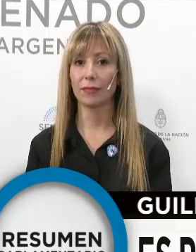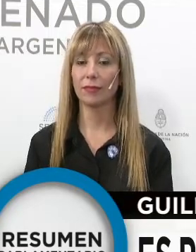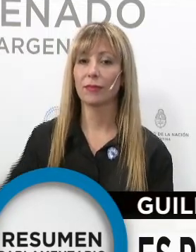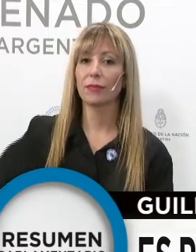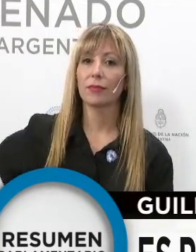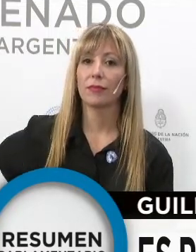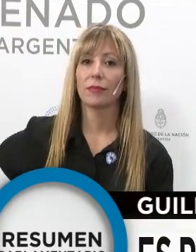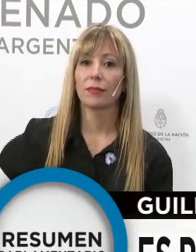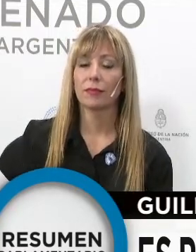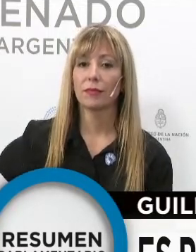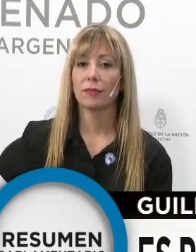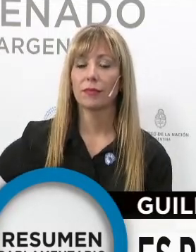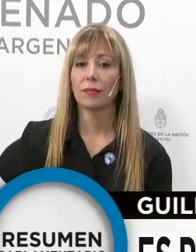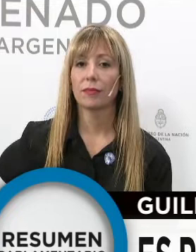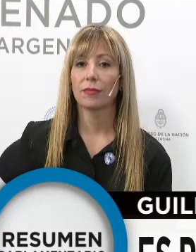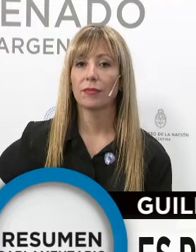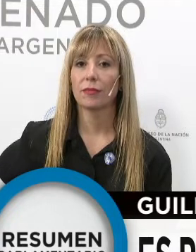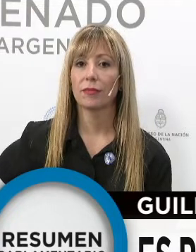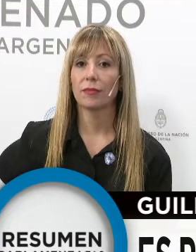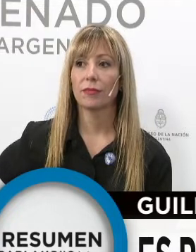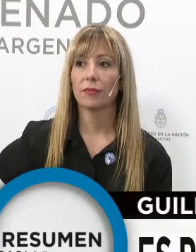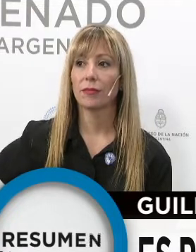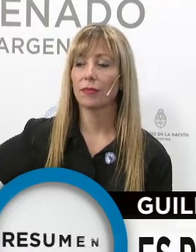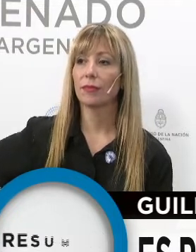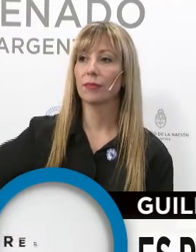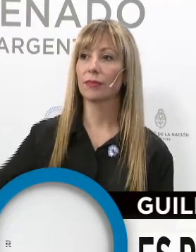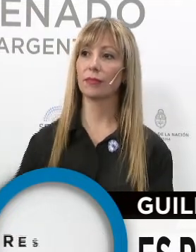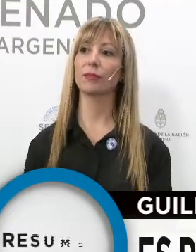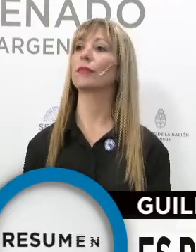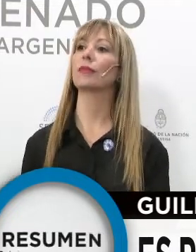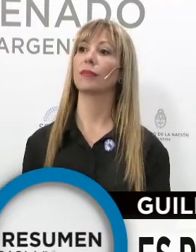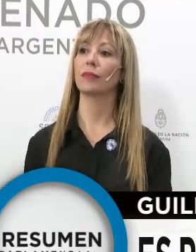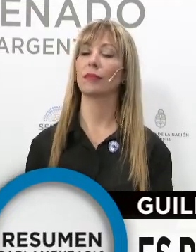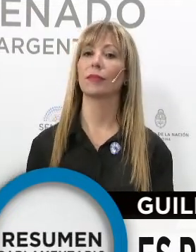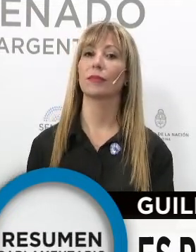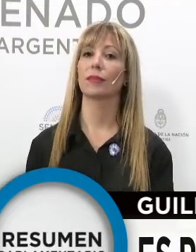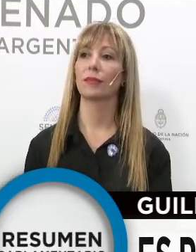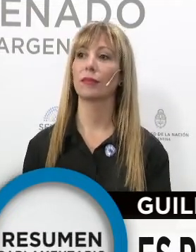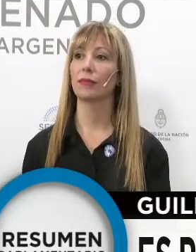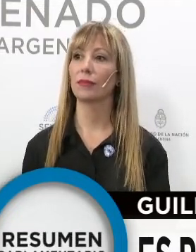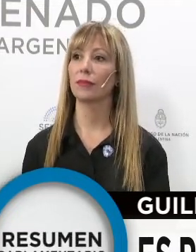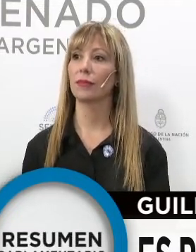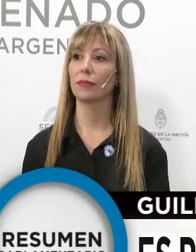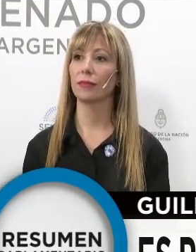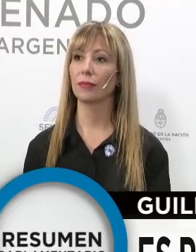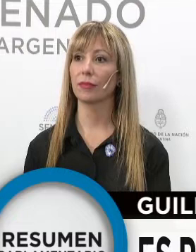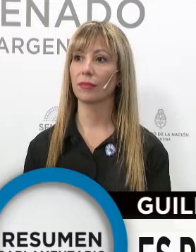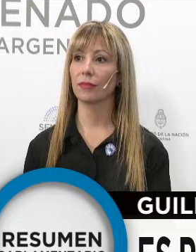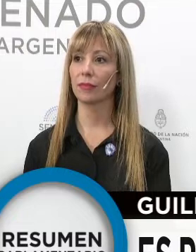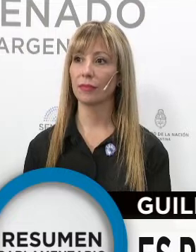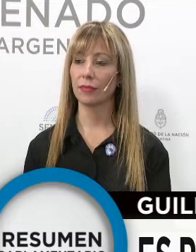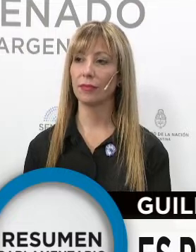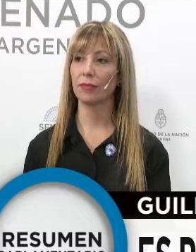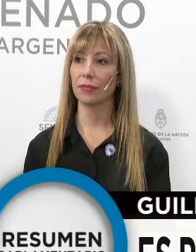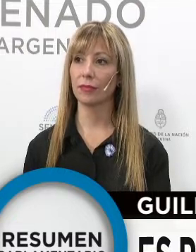sea, no escuché que hagan mención, tomamos como referencia varios proyectos, no de ahora, de este último dos